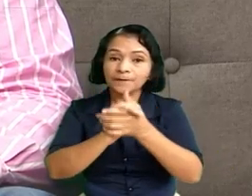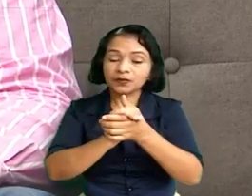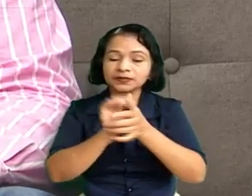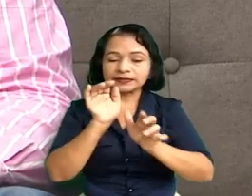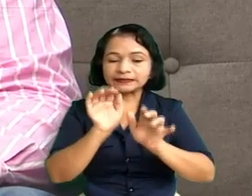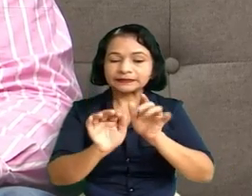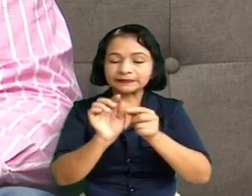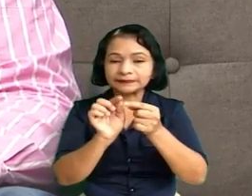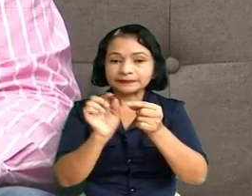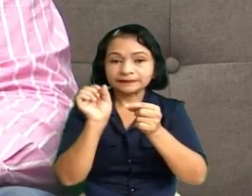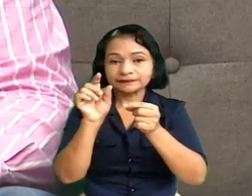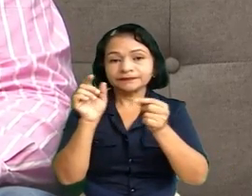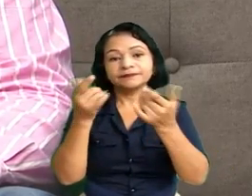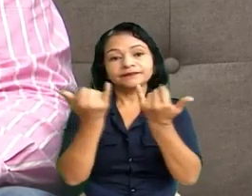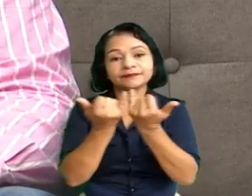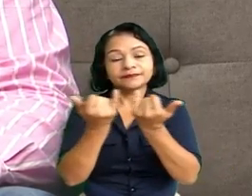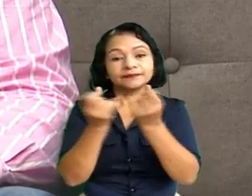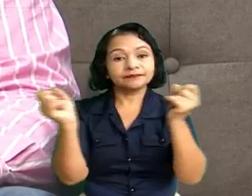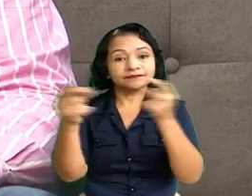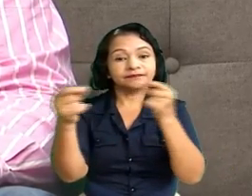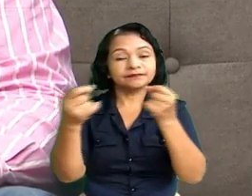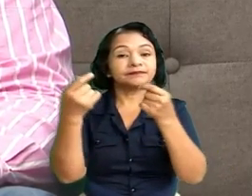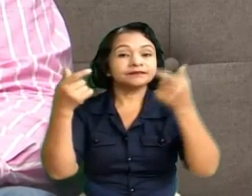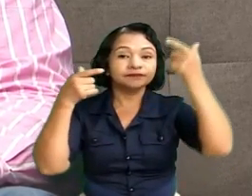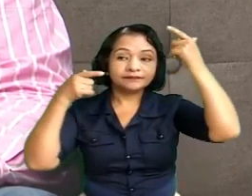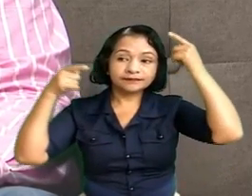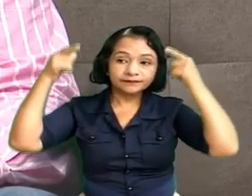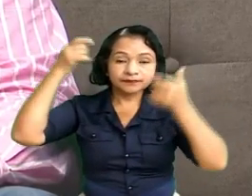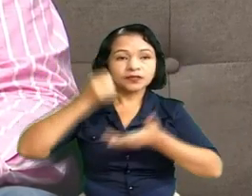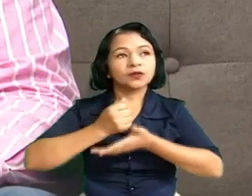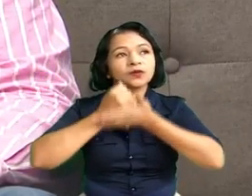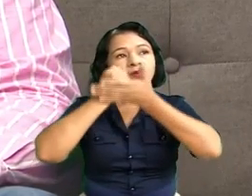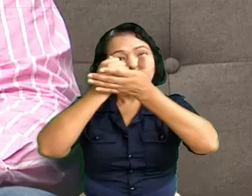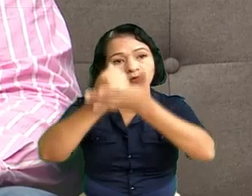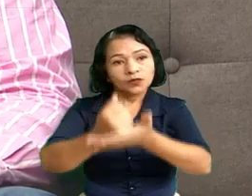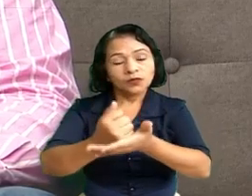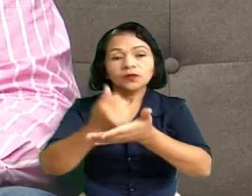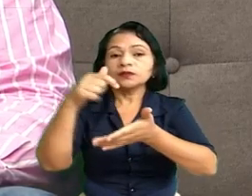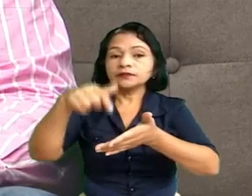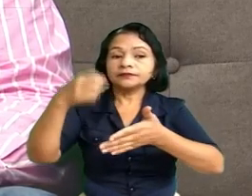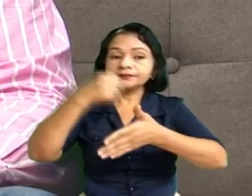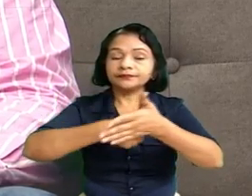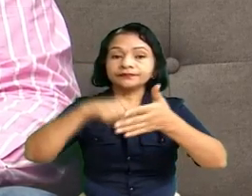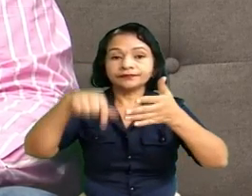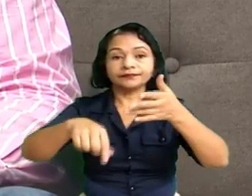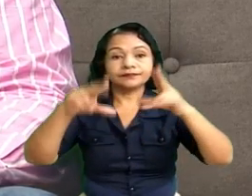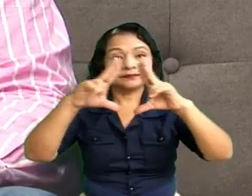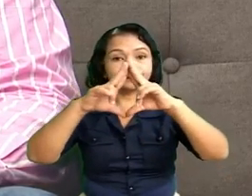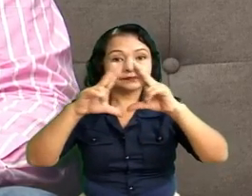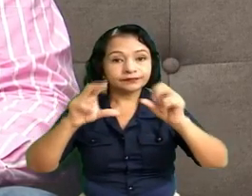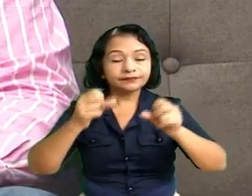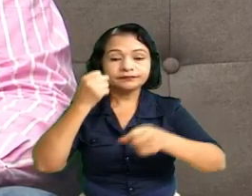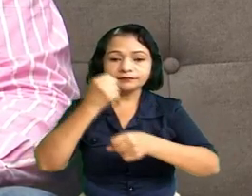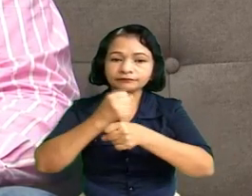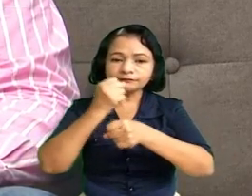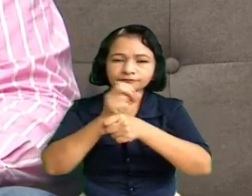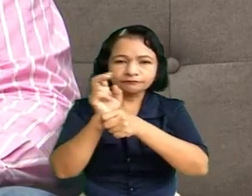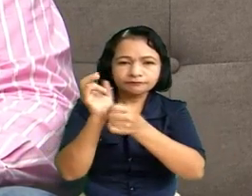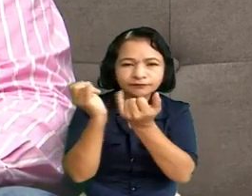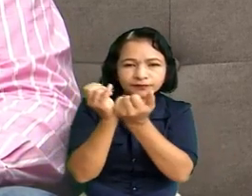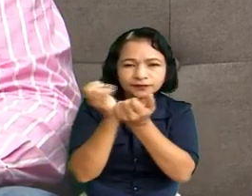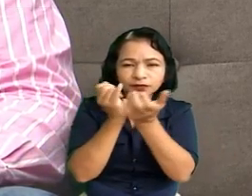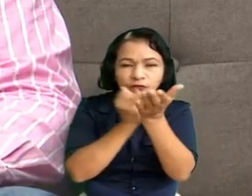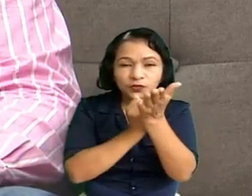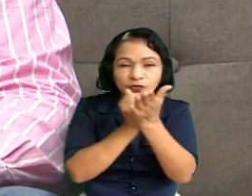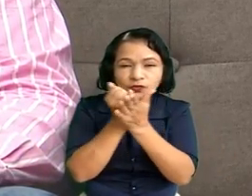ayudó sin duda alguna a reescribir la lucha contra la invasión norteamericana en nuestro país, labores de espionaje, labores de